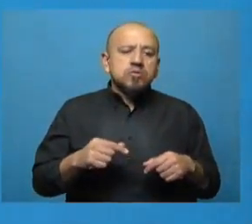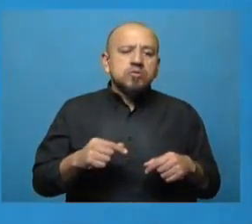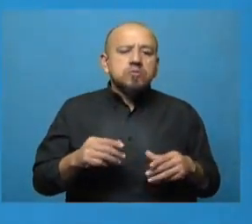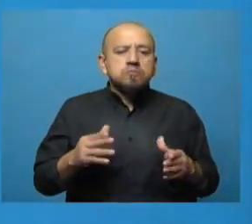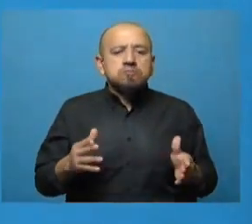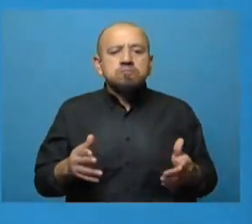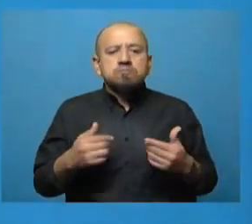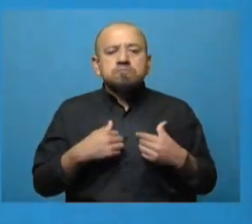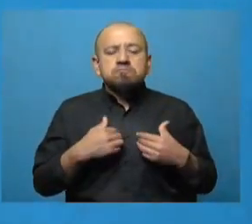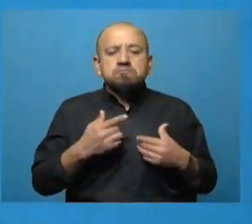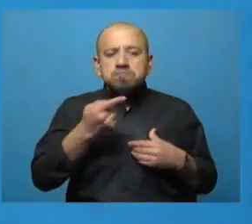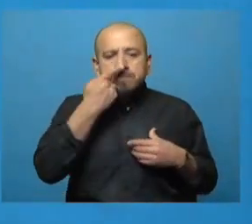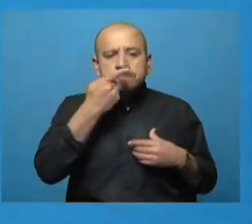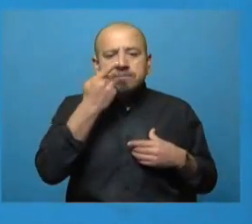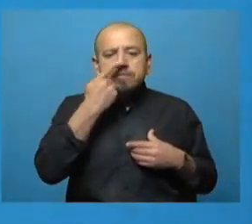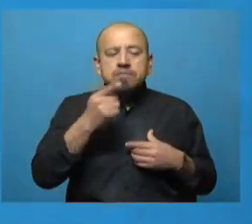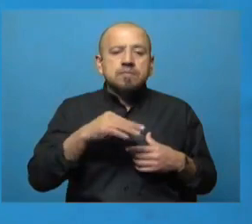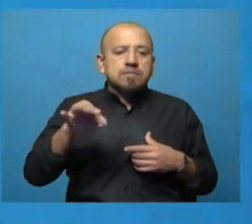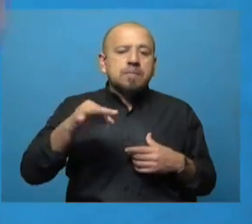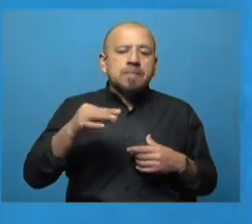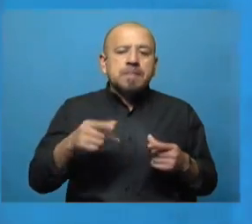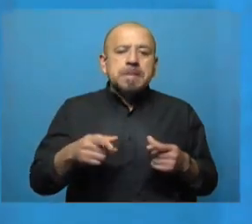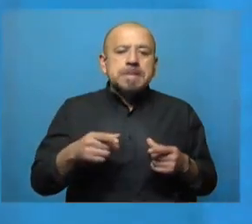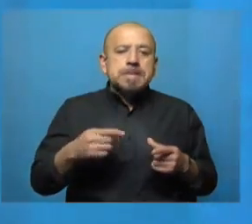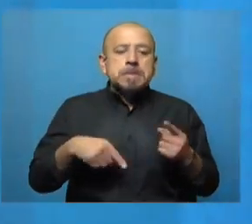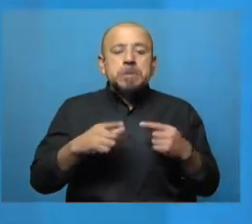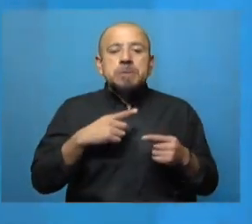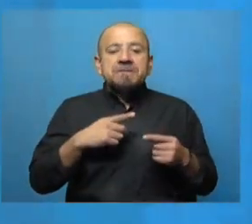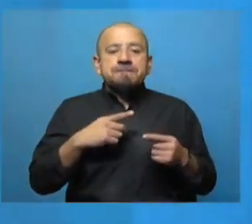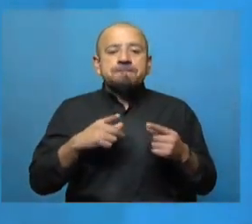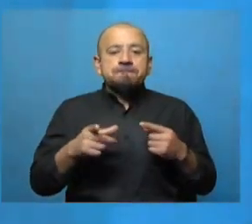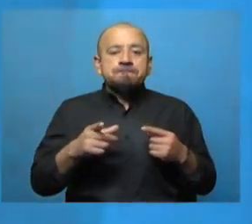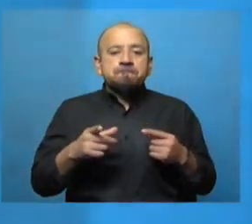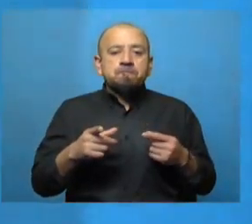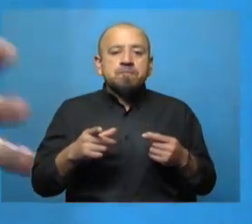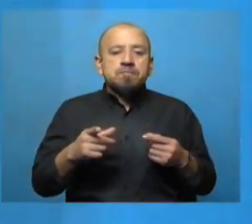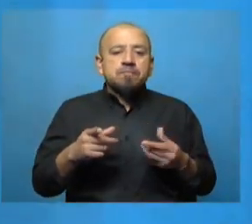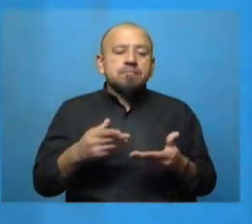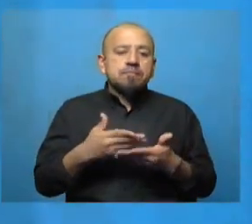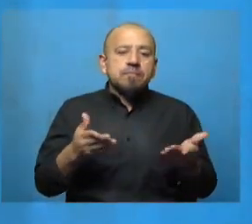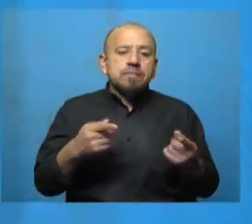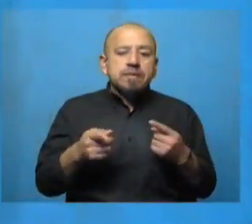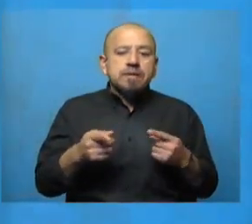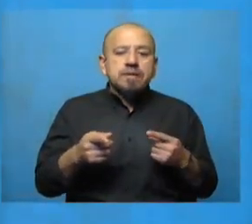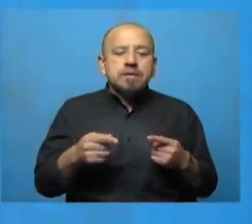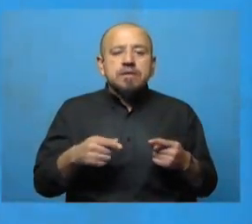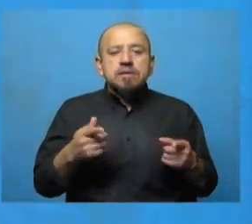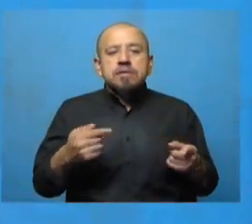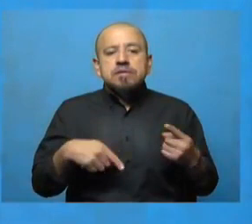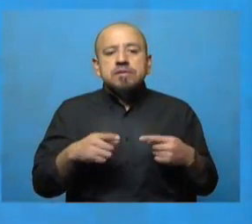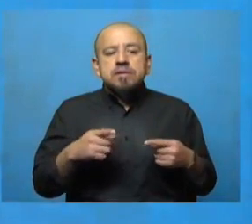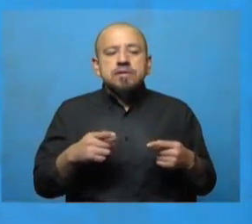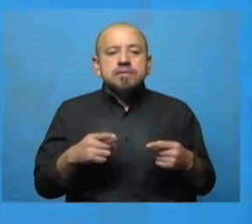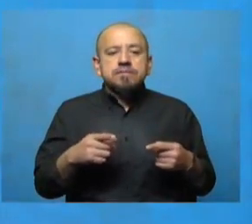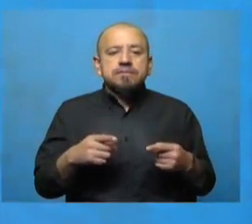no me interesa trabajar solo así salí con el yo con la guitarra a tocar yo solo para para sobrevivir su